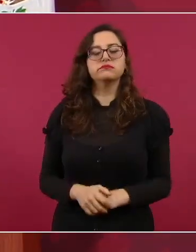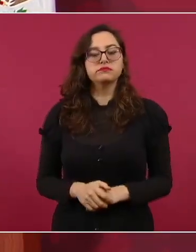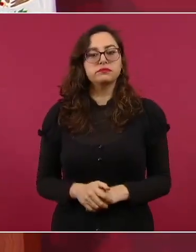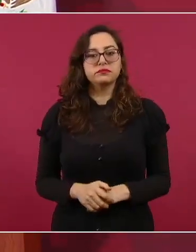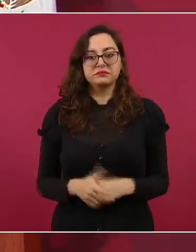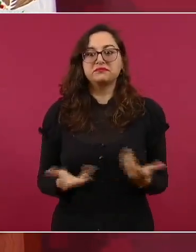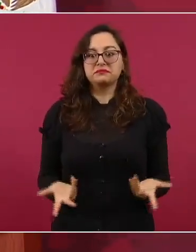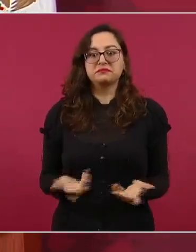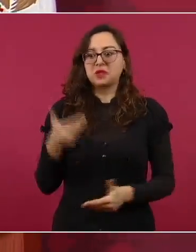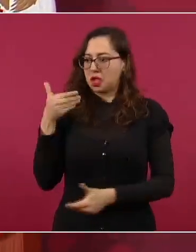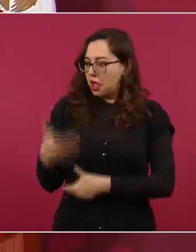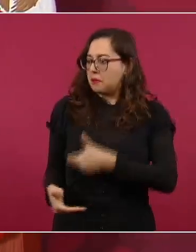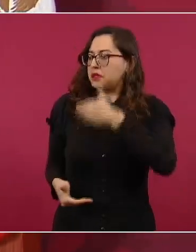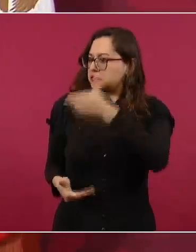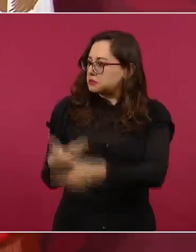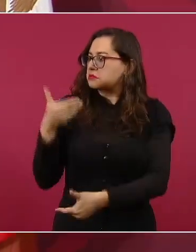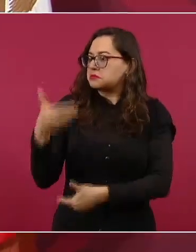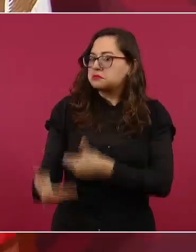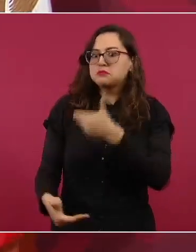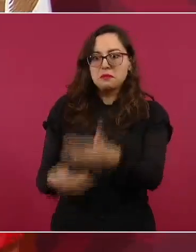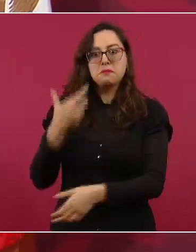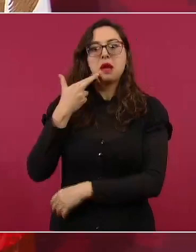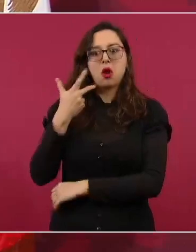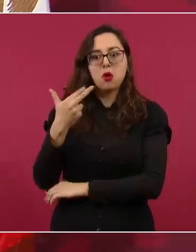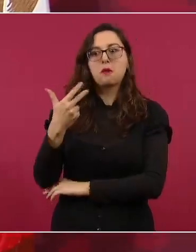En eso hemos avanzado muchísimo.